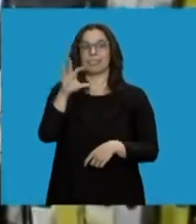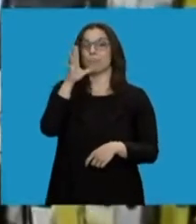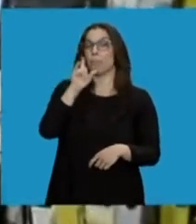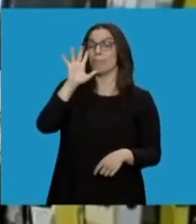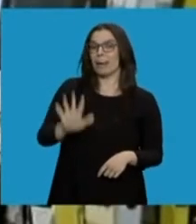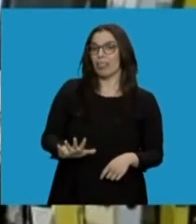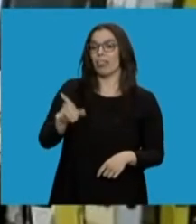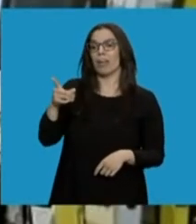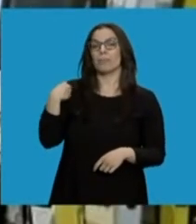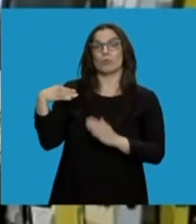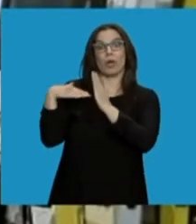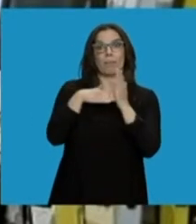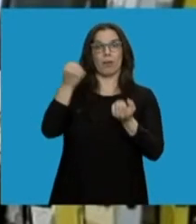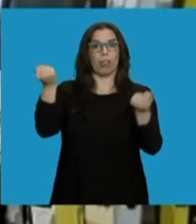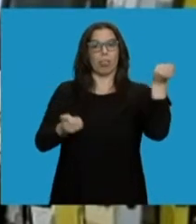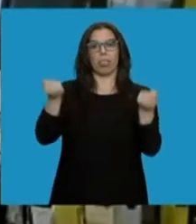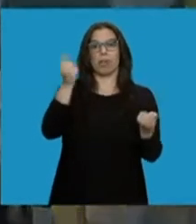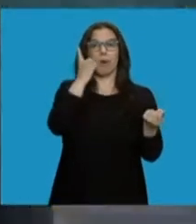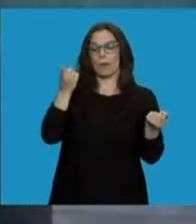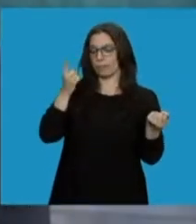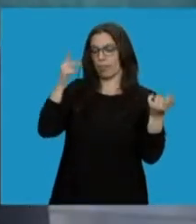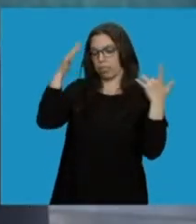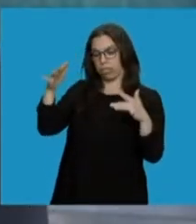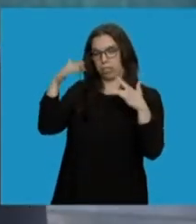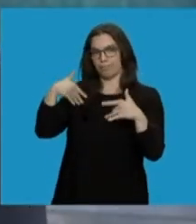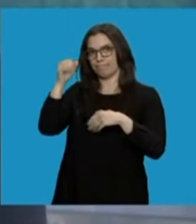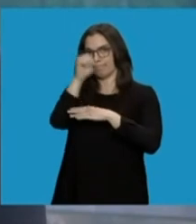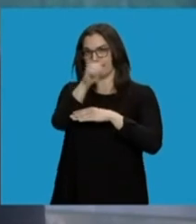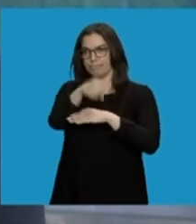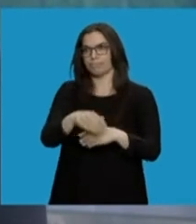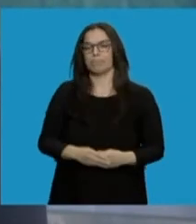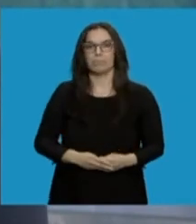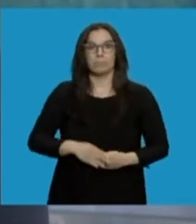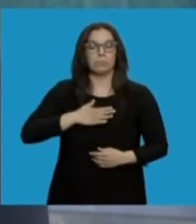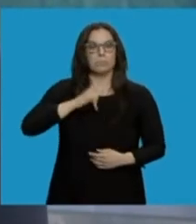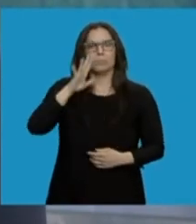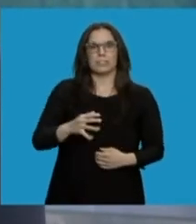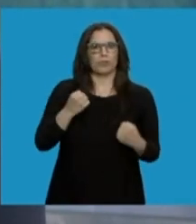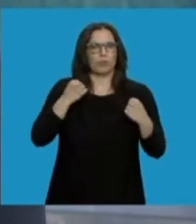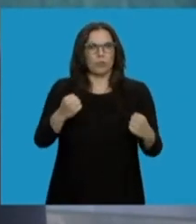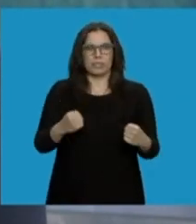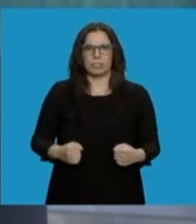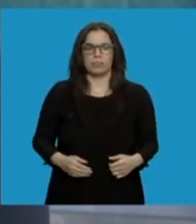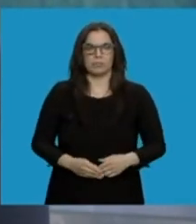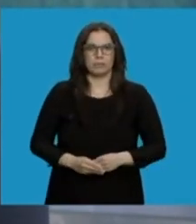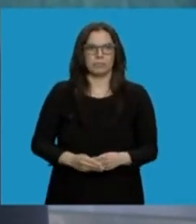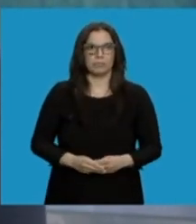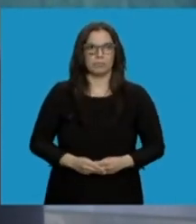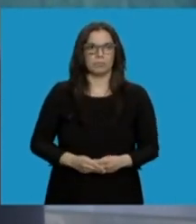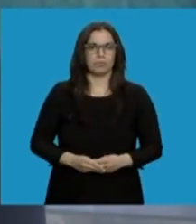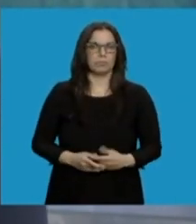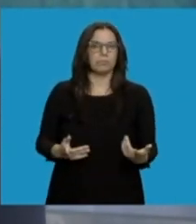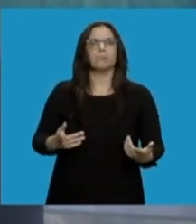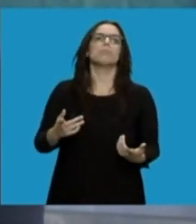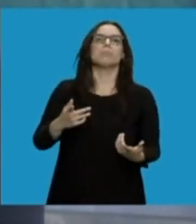indicios, iba distraído con el teléfono móvil. A mí me parece una historia muy fuerte, que había que contar. Y me